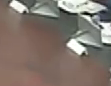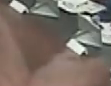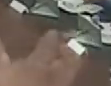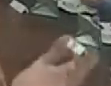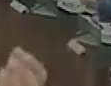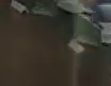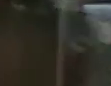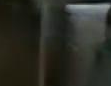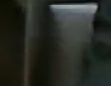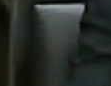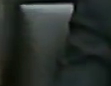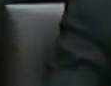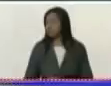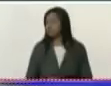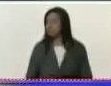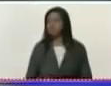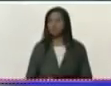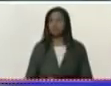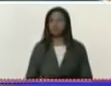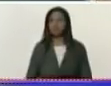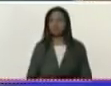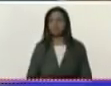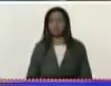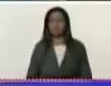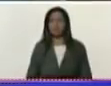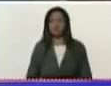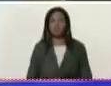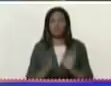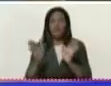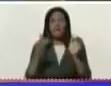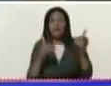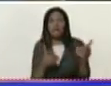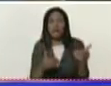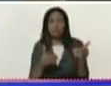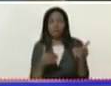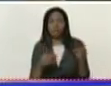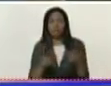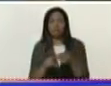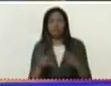el clap, el pernil,